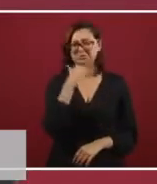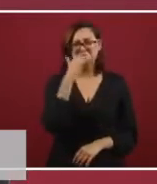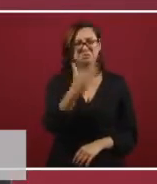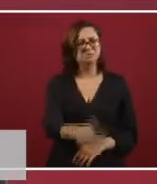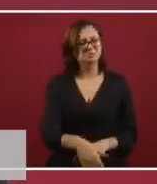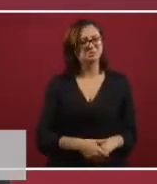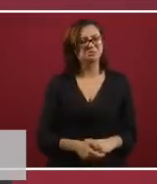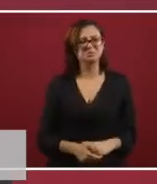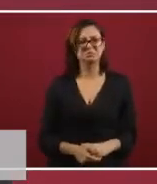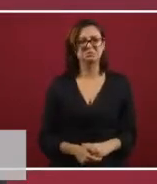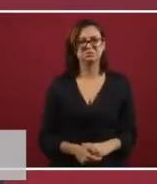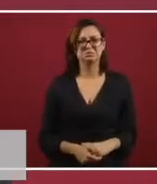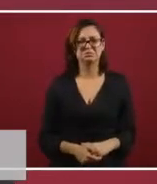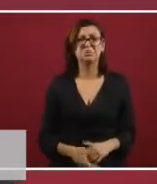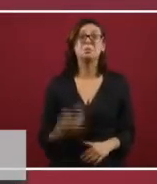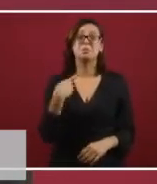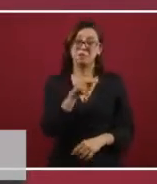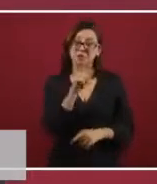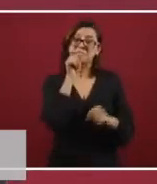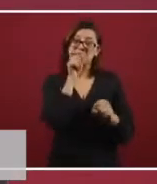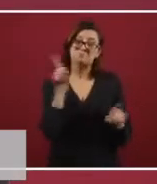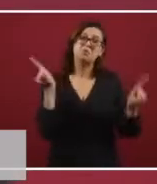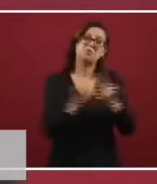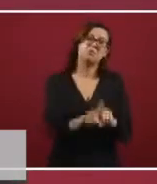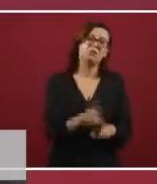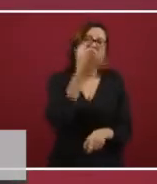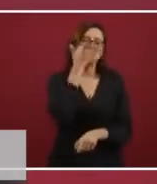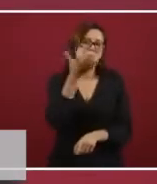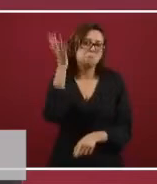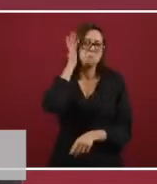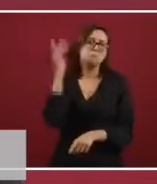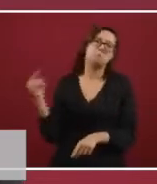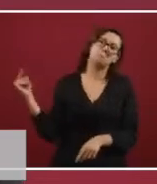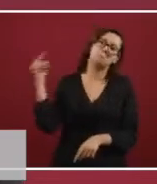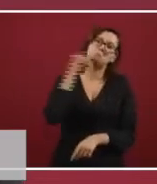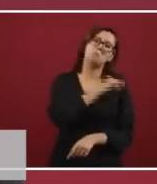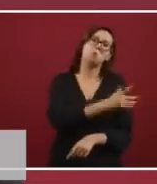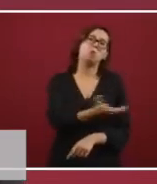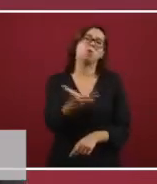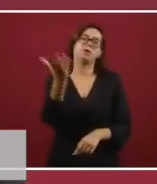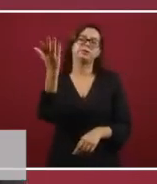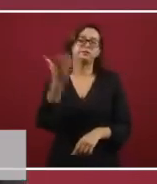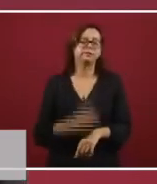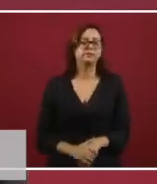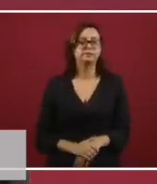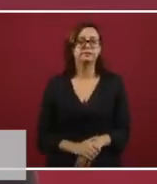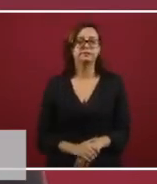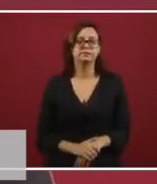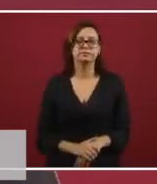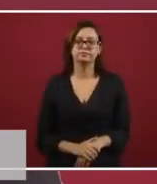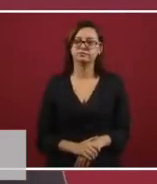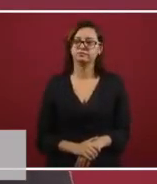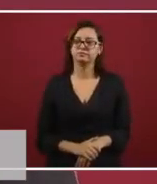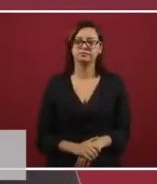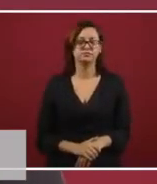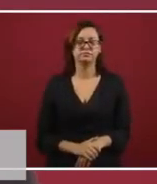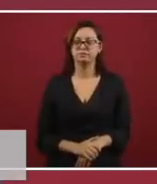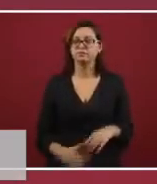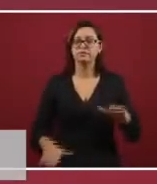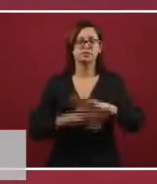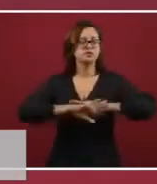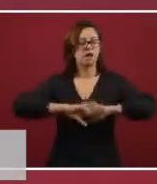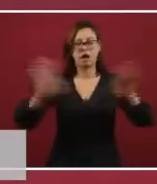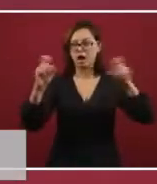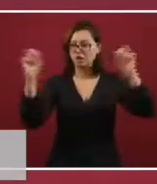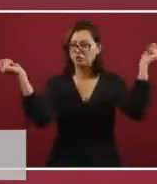pero además de corruptos, hipócritas. Ya, Nos